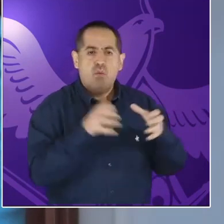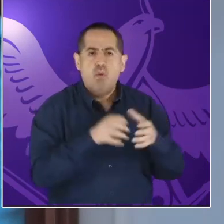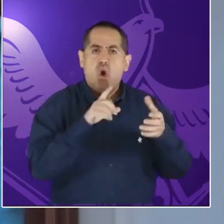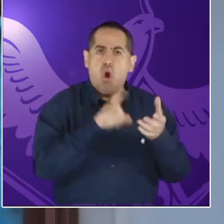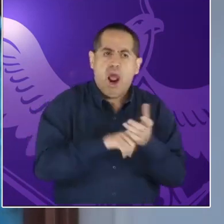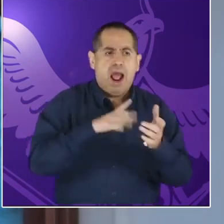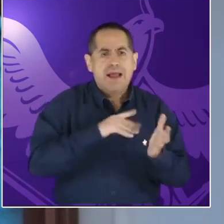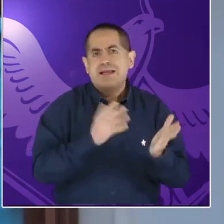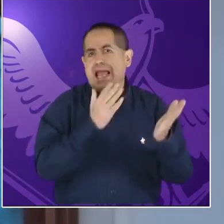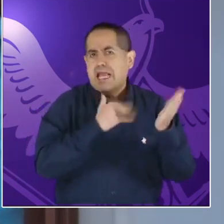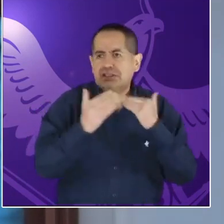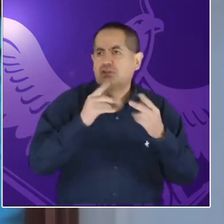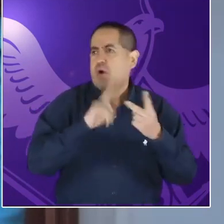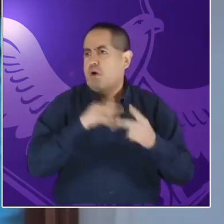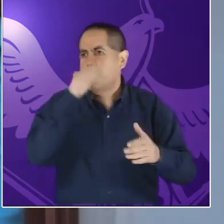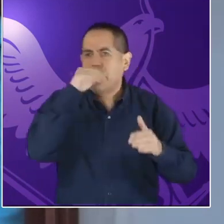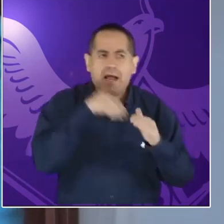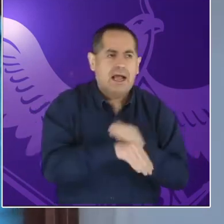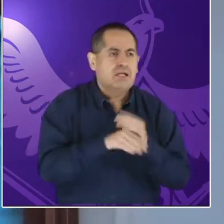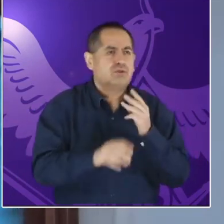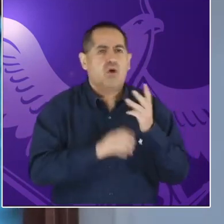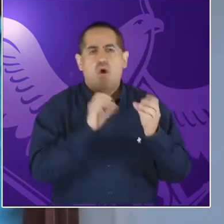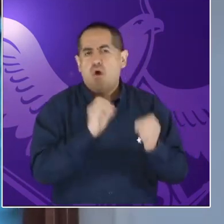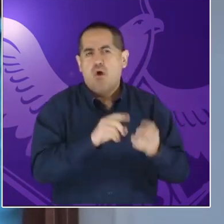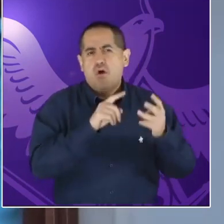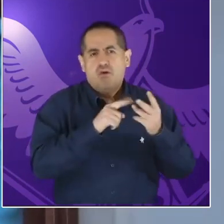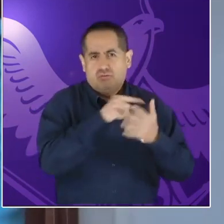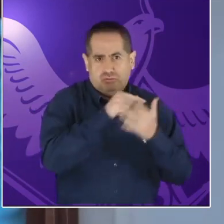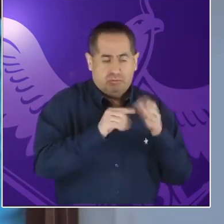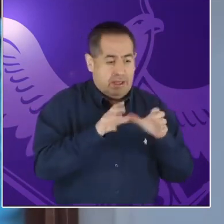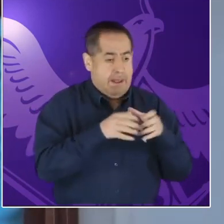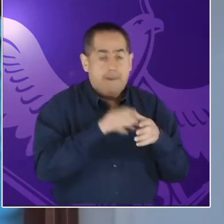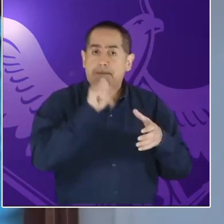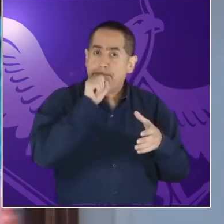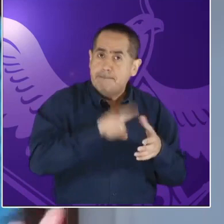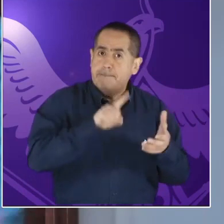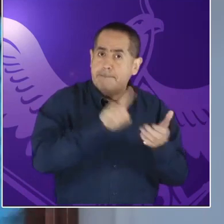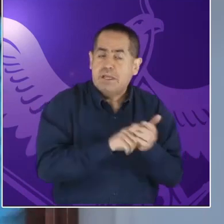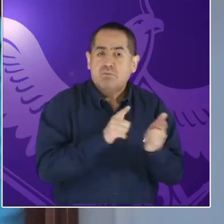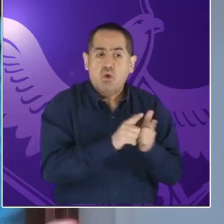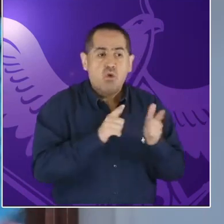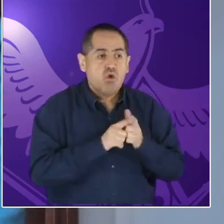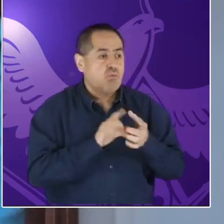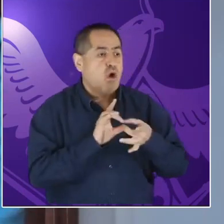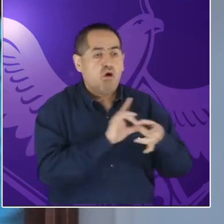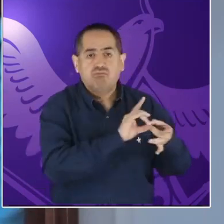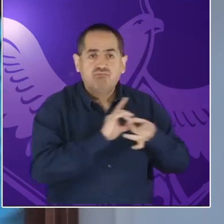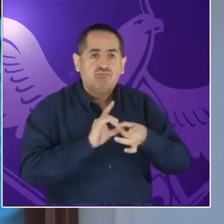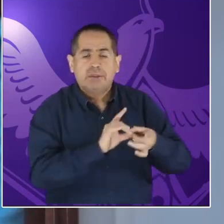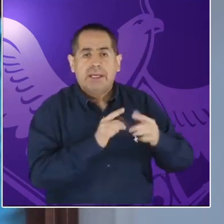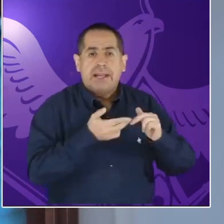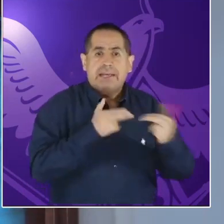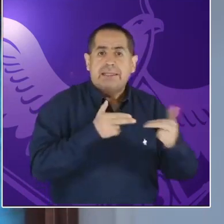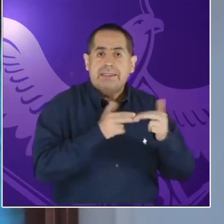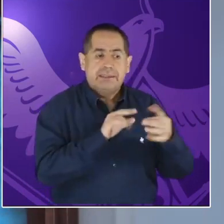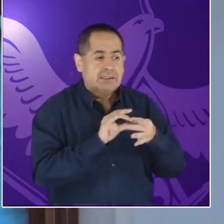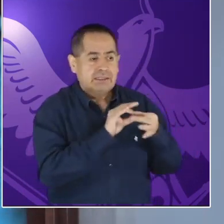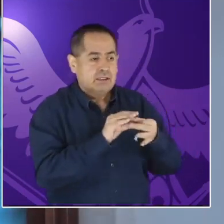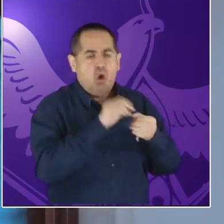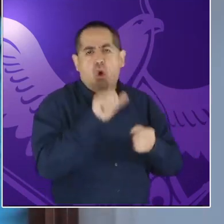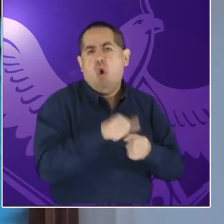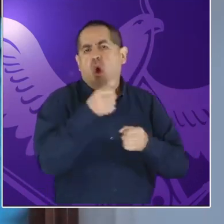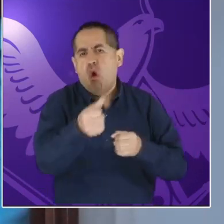del cual se comparten éxitos y fracasos, ¿no? y dentro del cual existen interrelaciones que